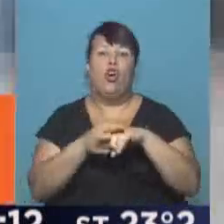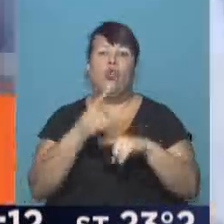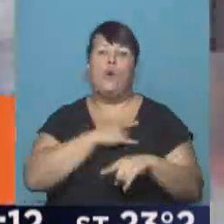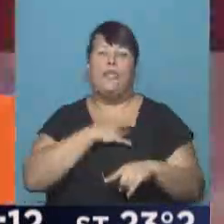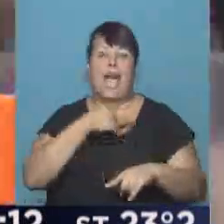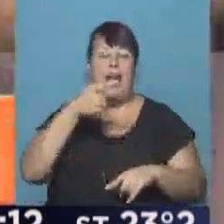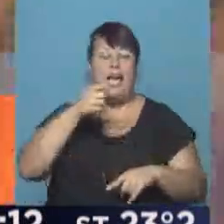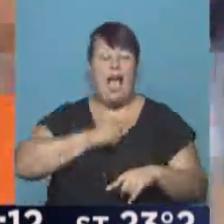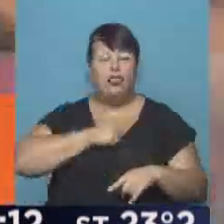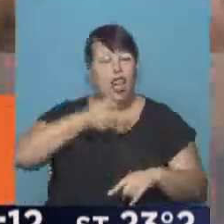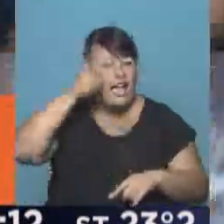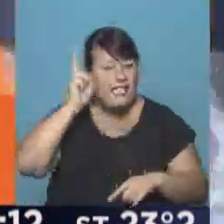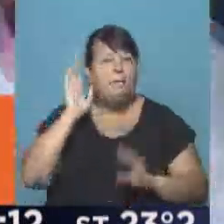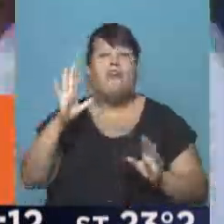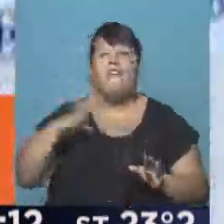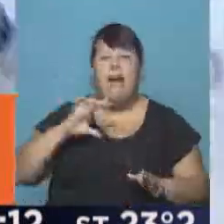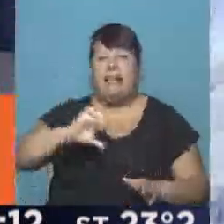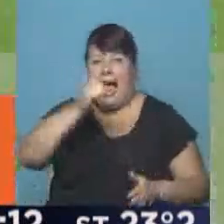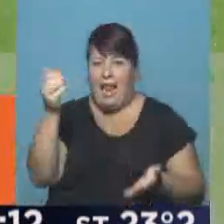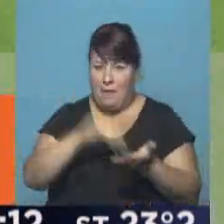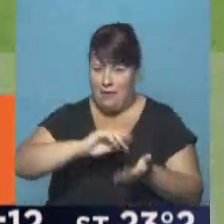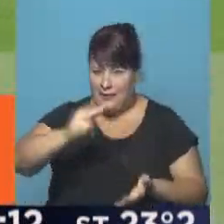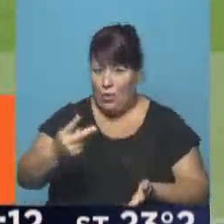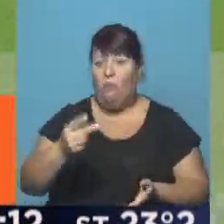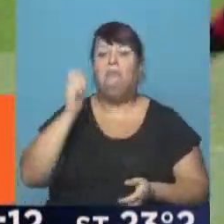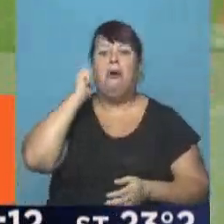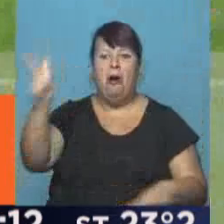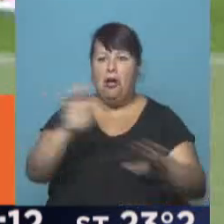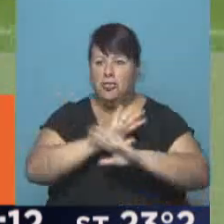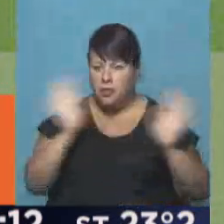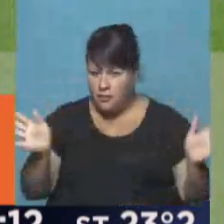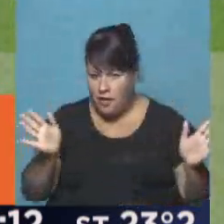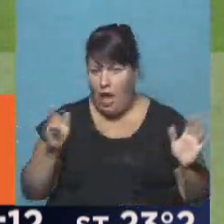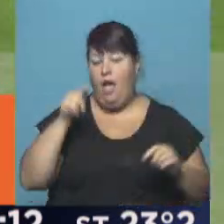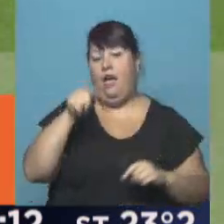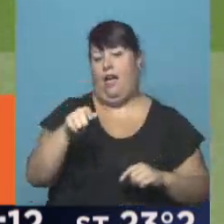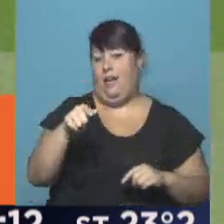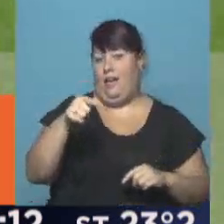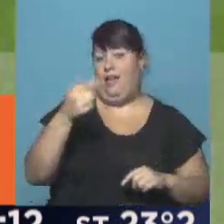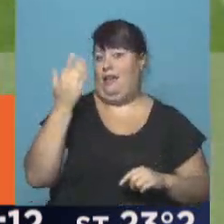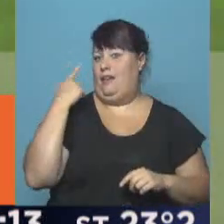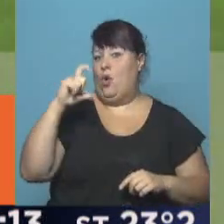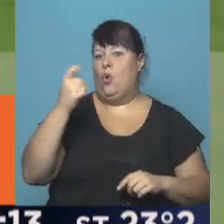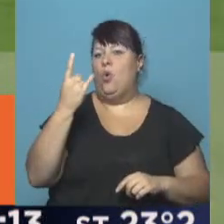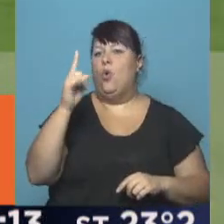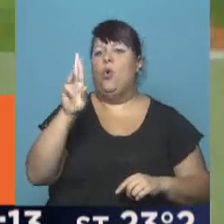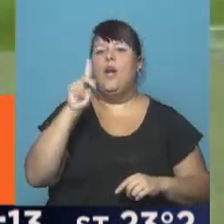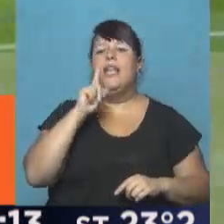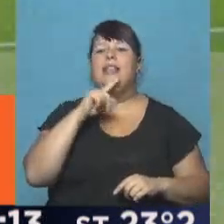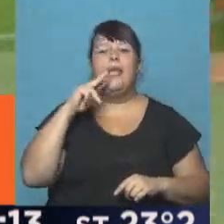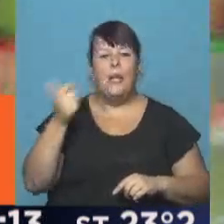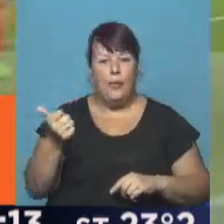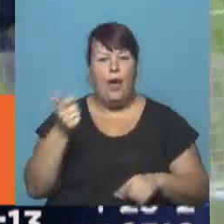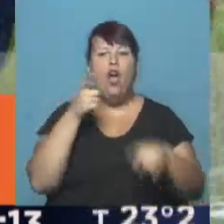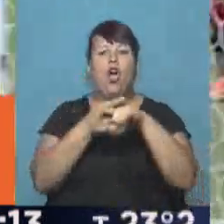Universidad Católica de Chile, pero necesitaba de otra victoria y la victoria llegó finalmente. Esto fue en Curitiba, allí